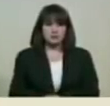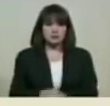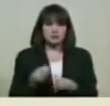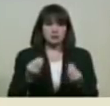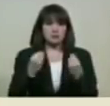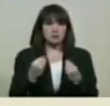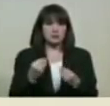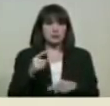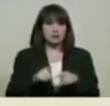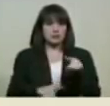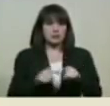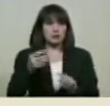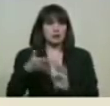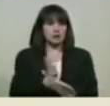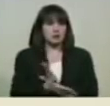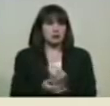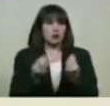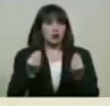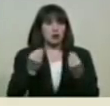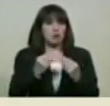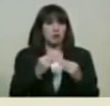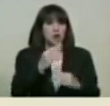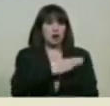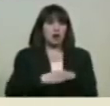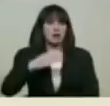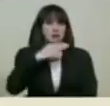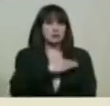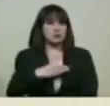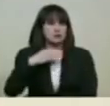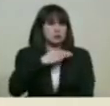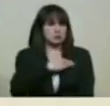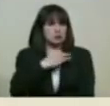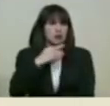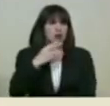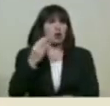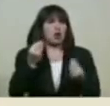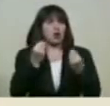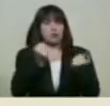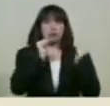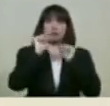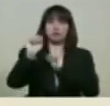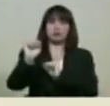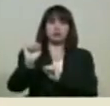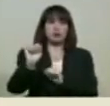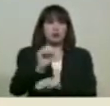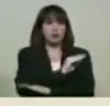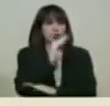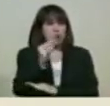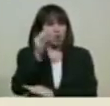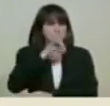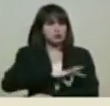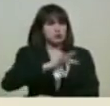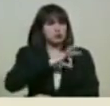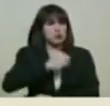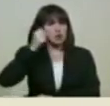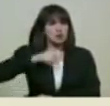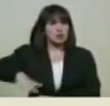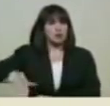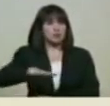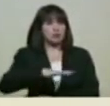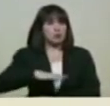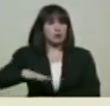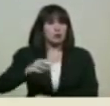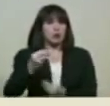a través de las misiones y las grandes misiones sociales. El escudo de protección social del pueblo frente a aquellos que